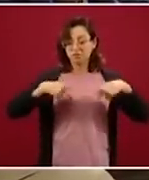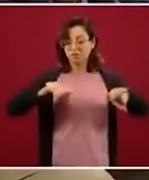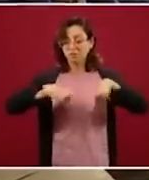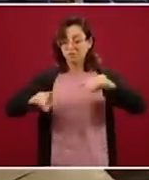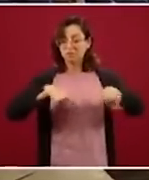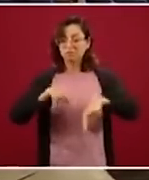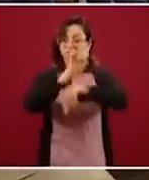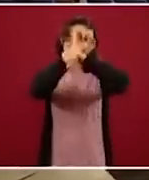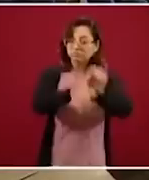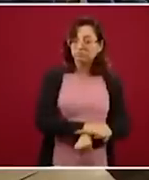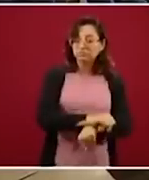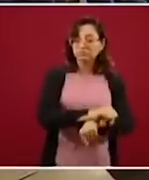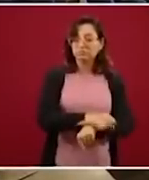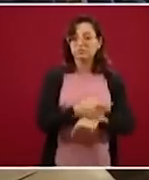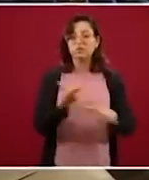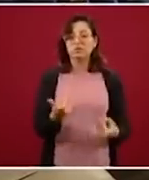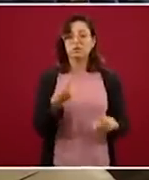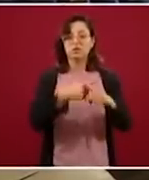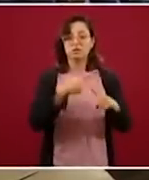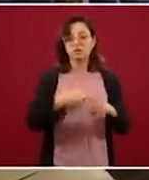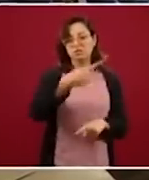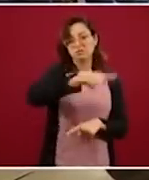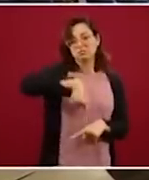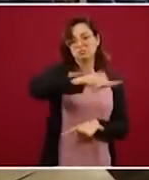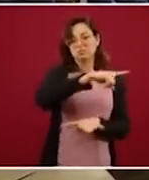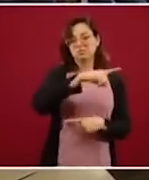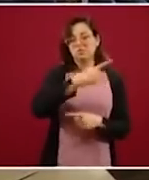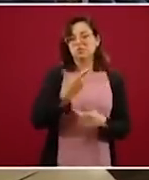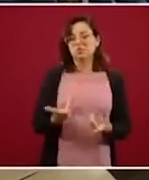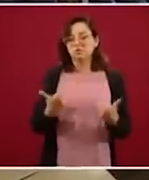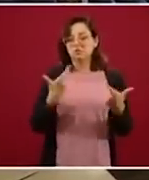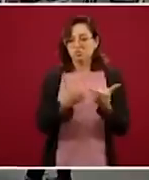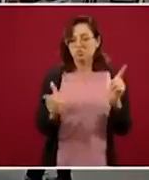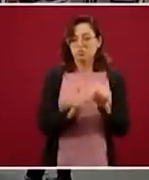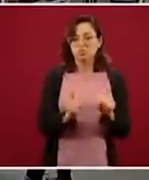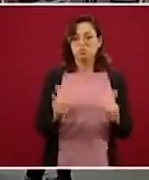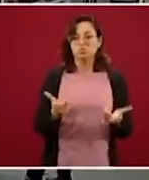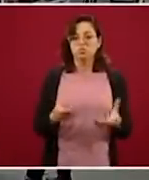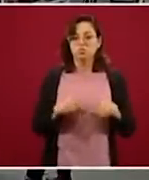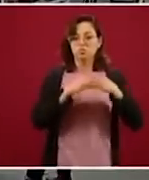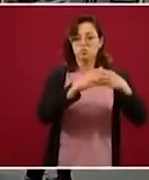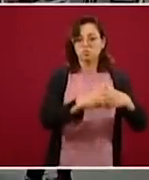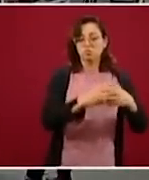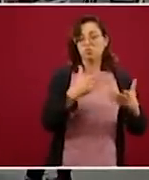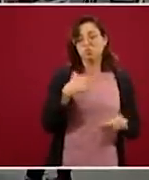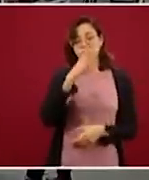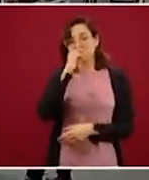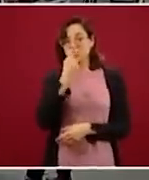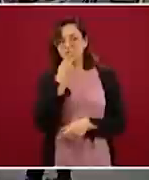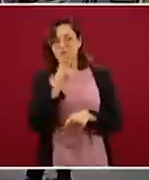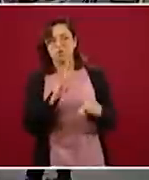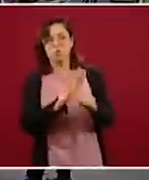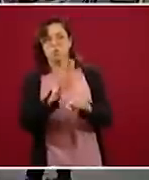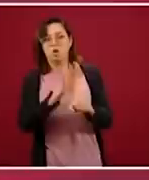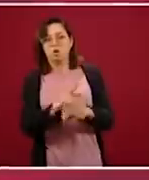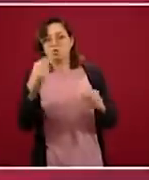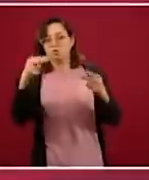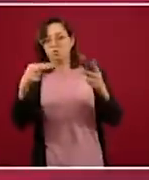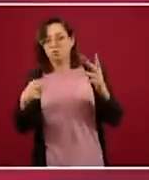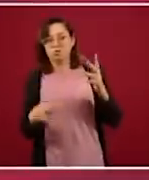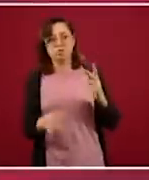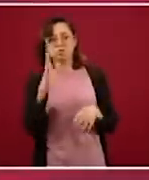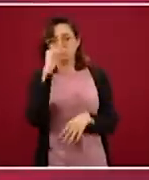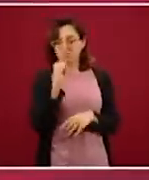merced de brokers y de presidentes de clubes. No puedo hablar de ningún caso en particular, solamente es mencionar que hemos